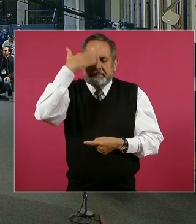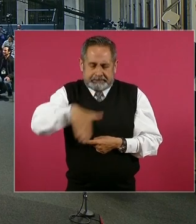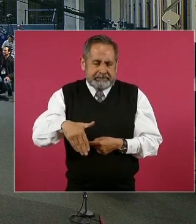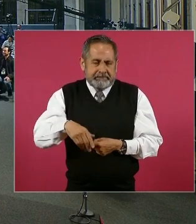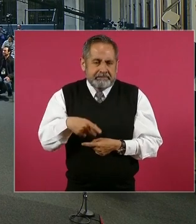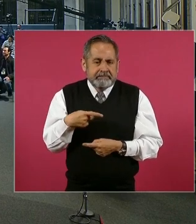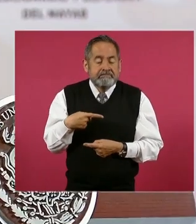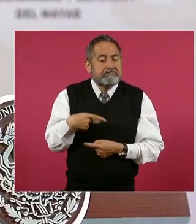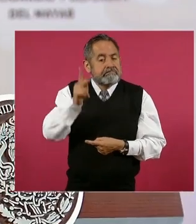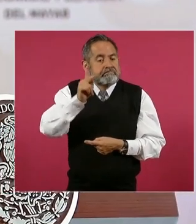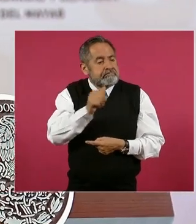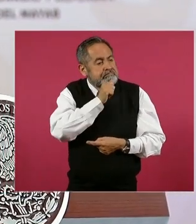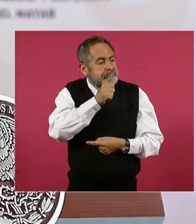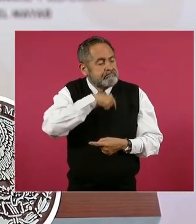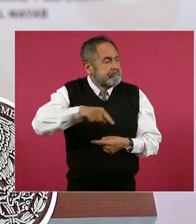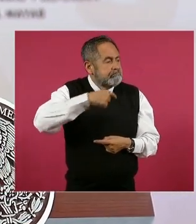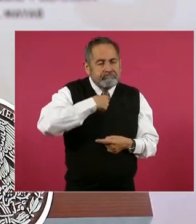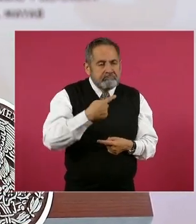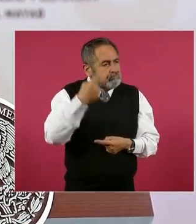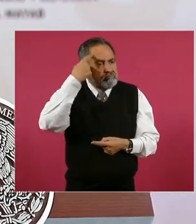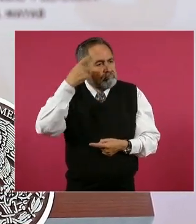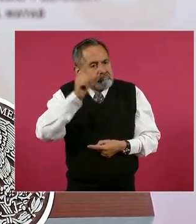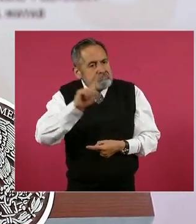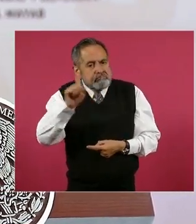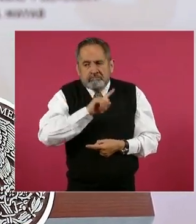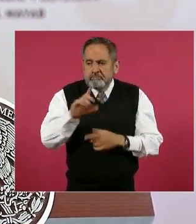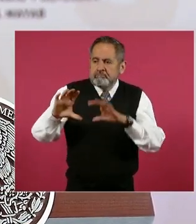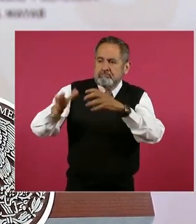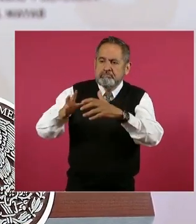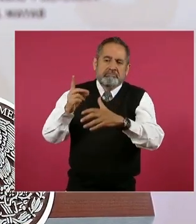no que